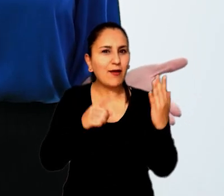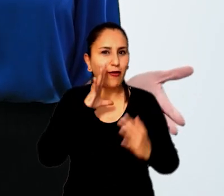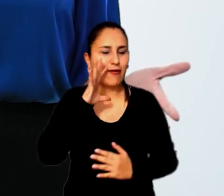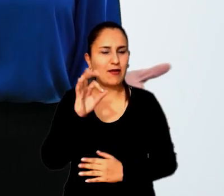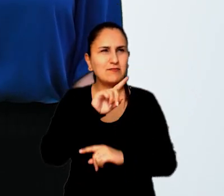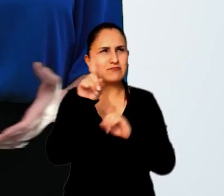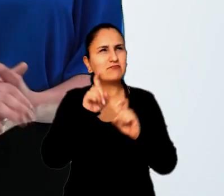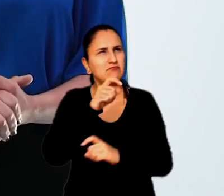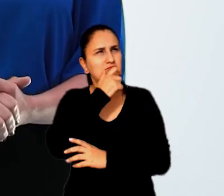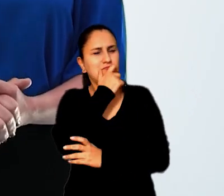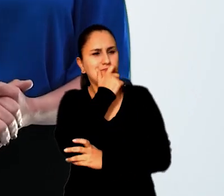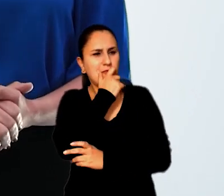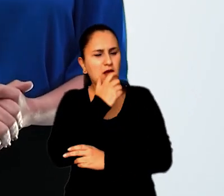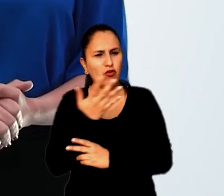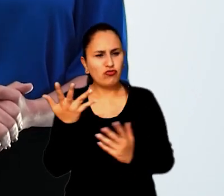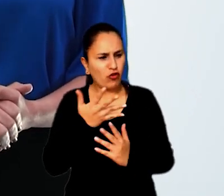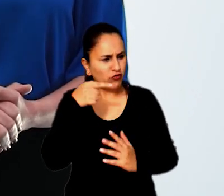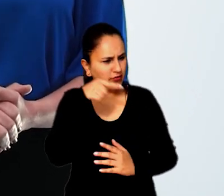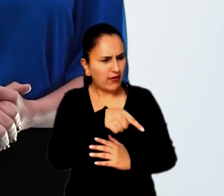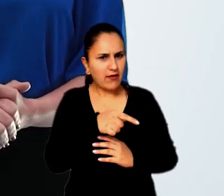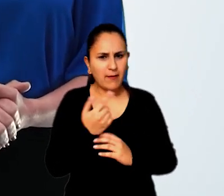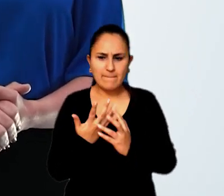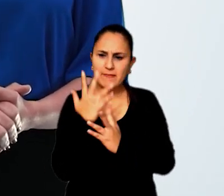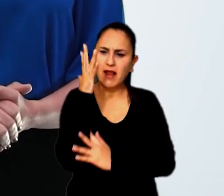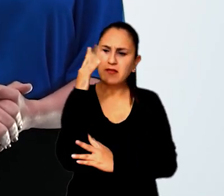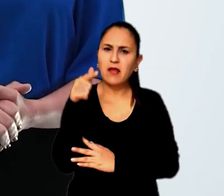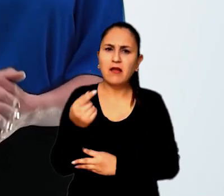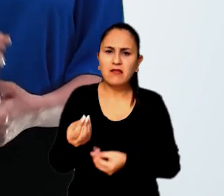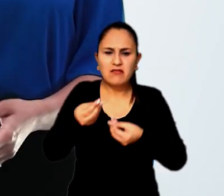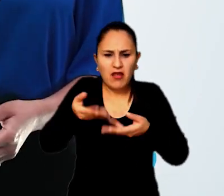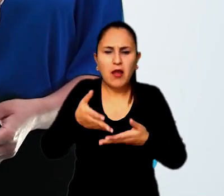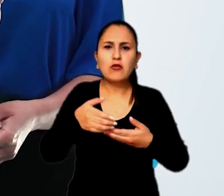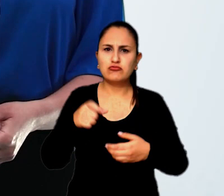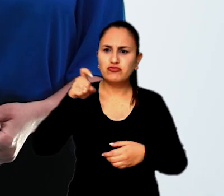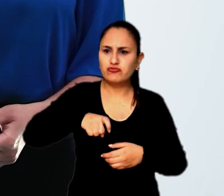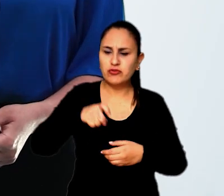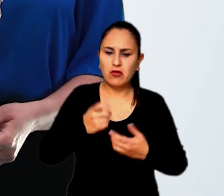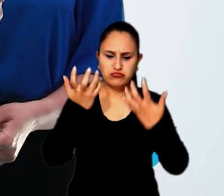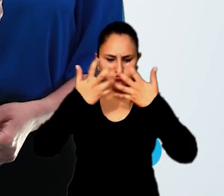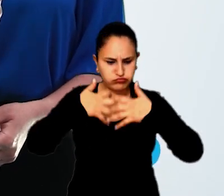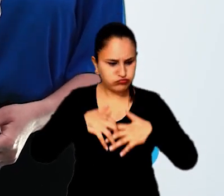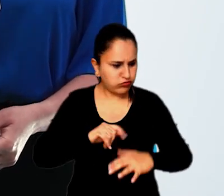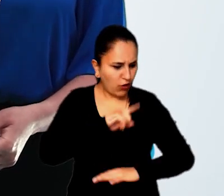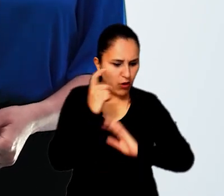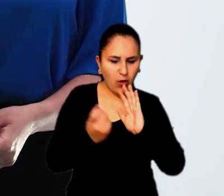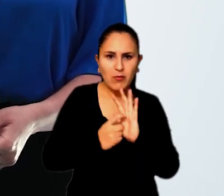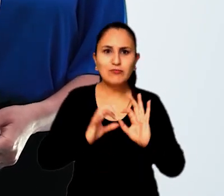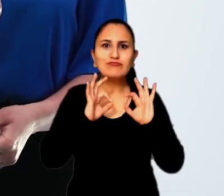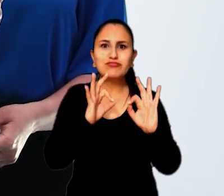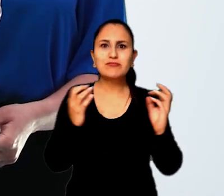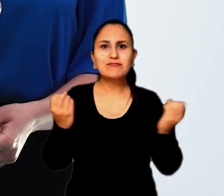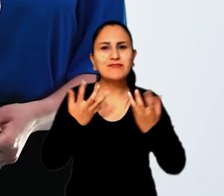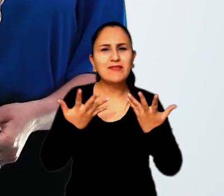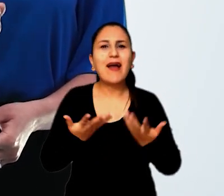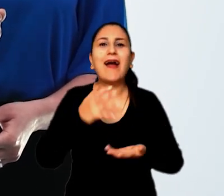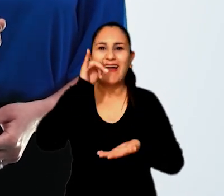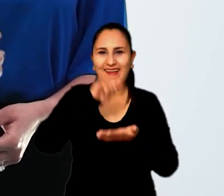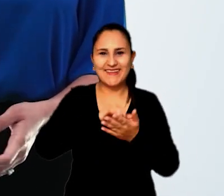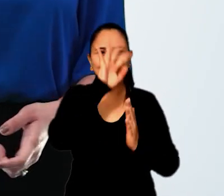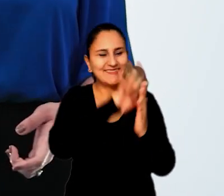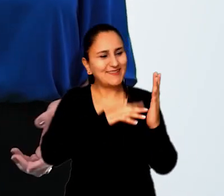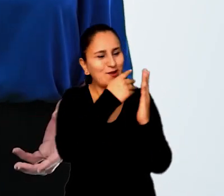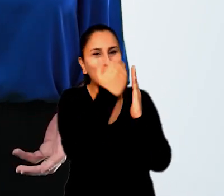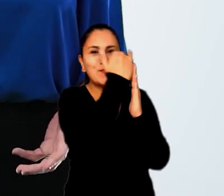planta lo que necesita para mantener sus funciones vitales así en la rúbrica se explican los parámetros de valoración